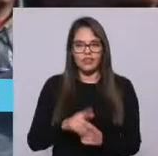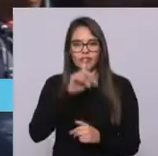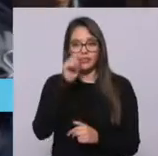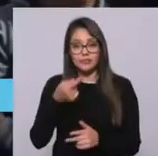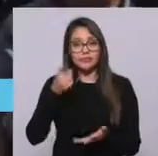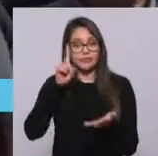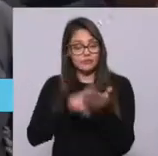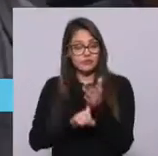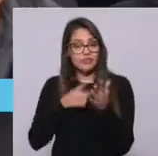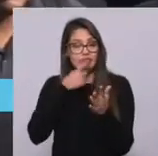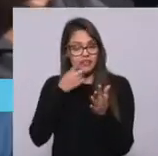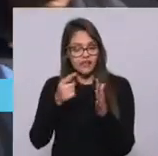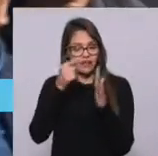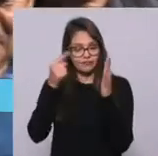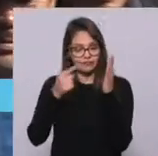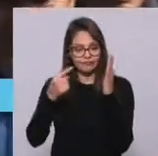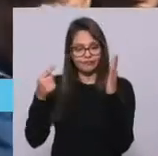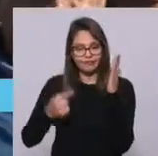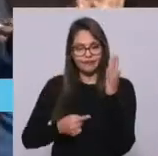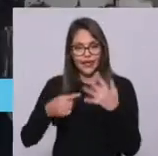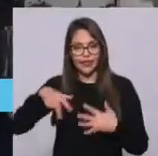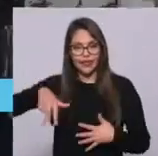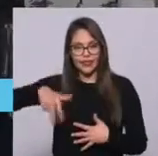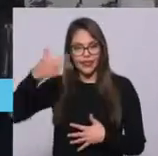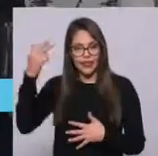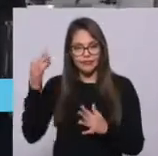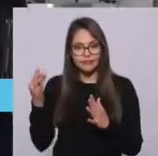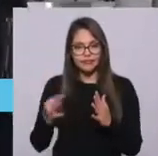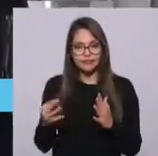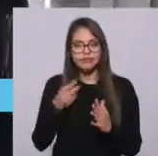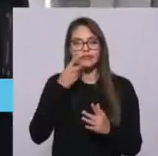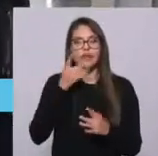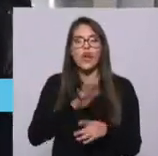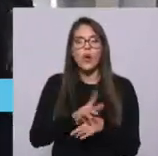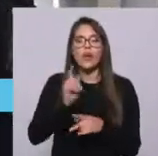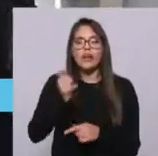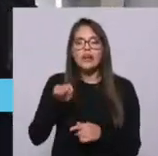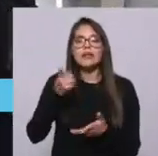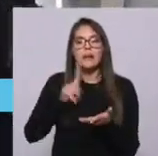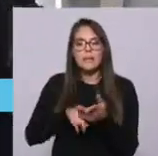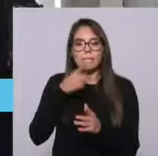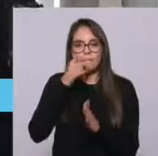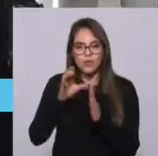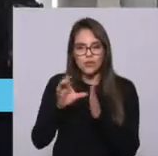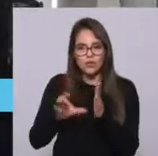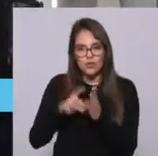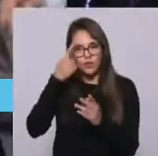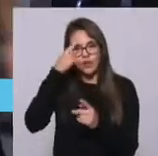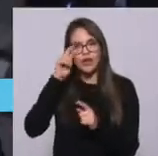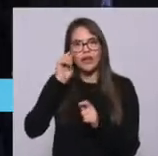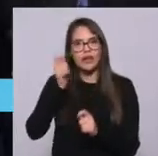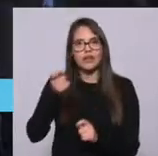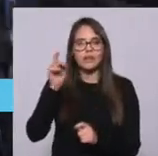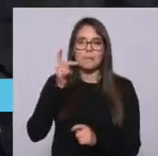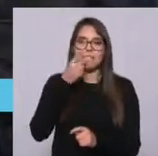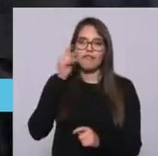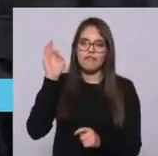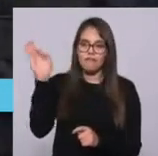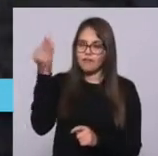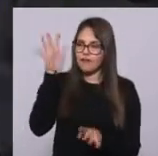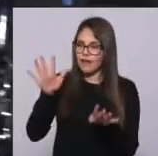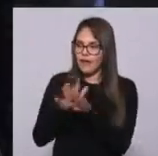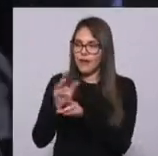que destaca la constitución de una mesa de diálogo y seguimiento al proceso de transferencia de la Policía Federal a la Guardia